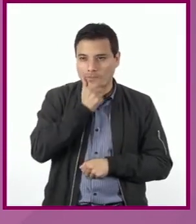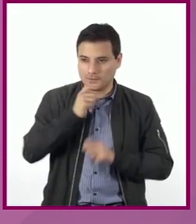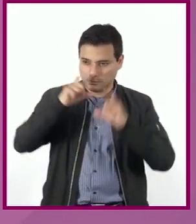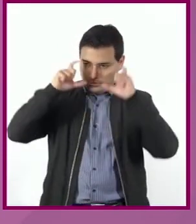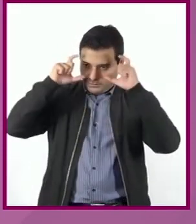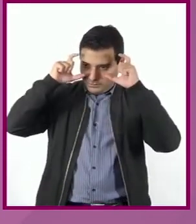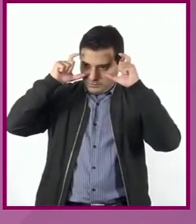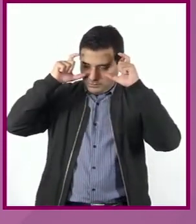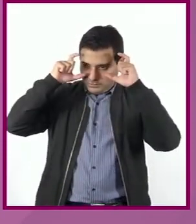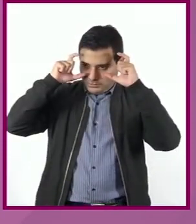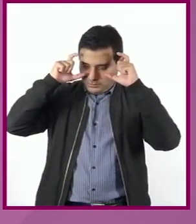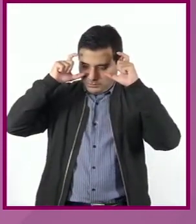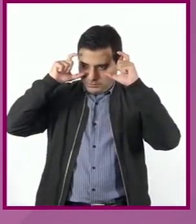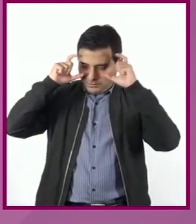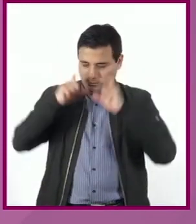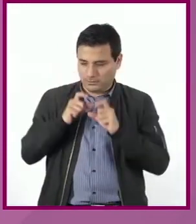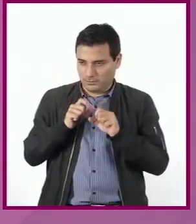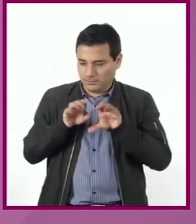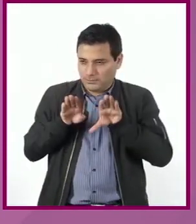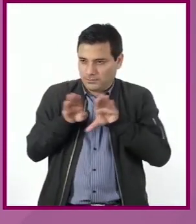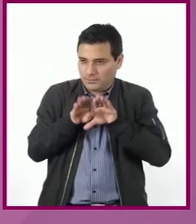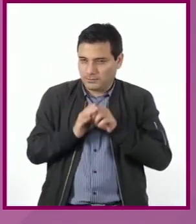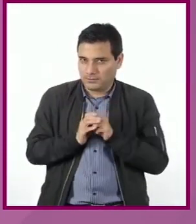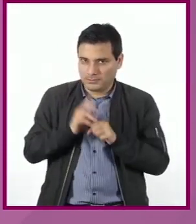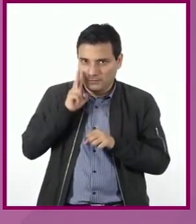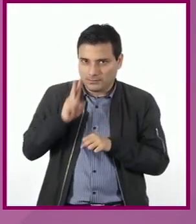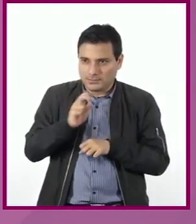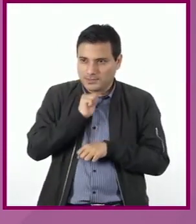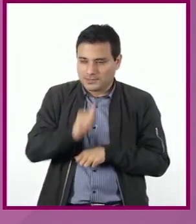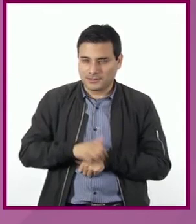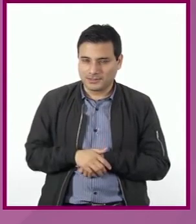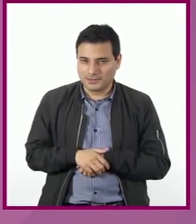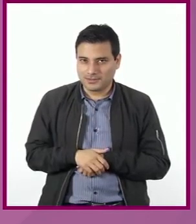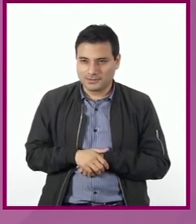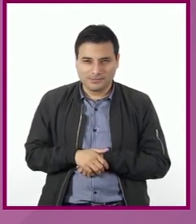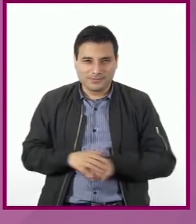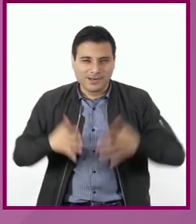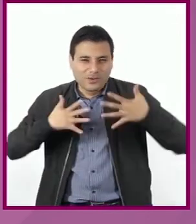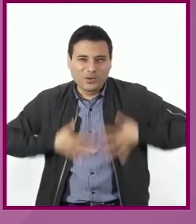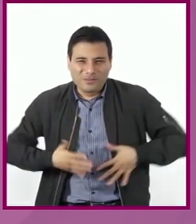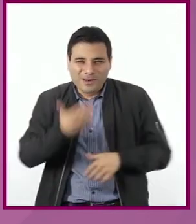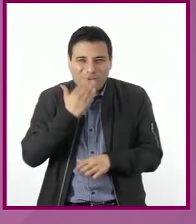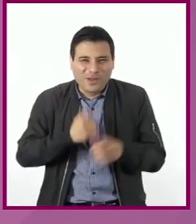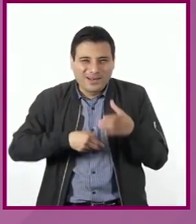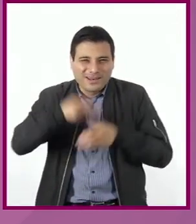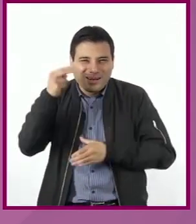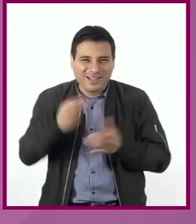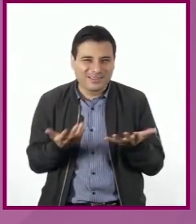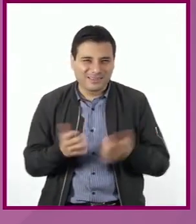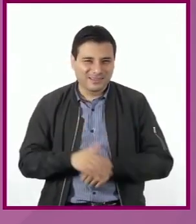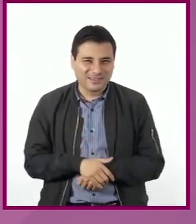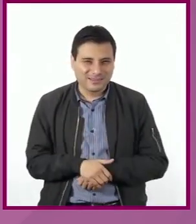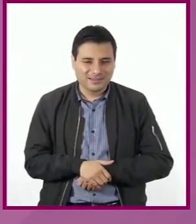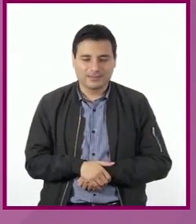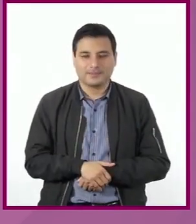ojos desencajados, pero sin ver nada, puesto que nada había.